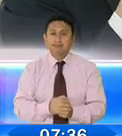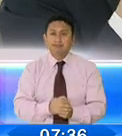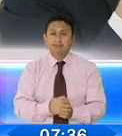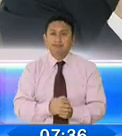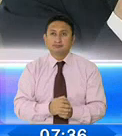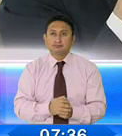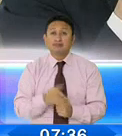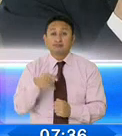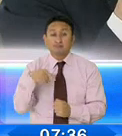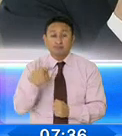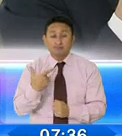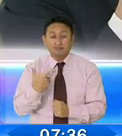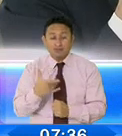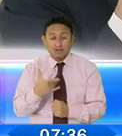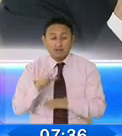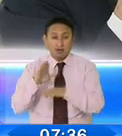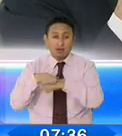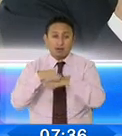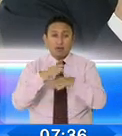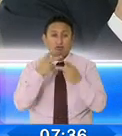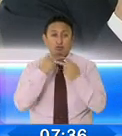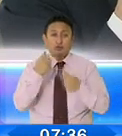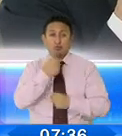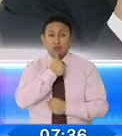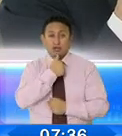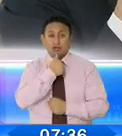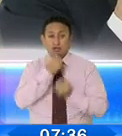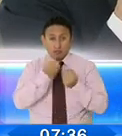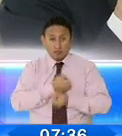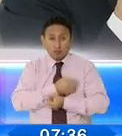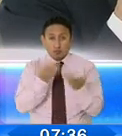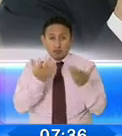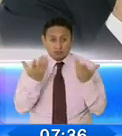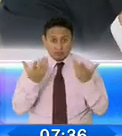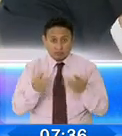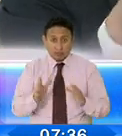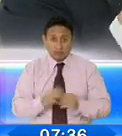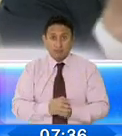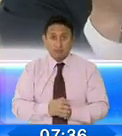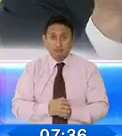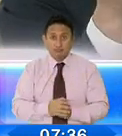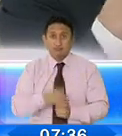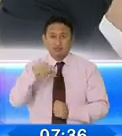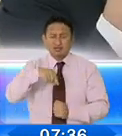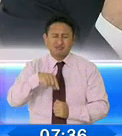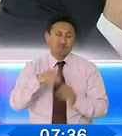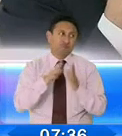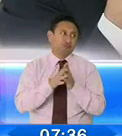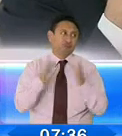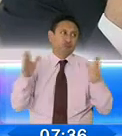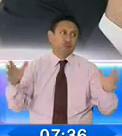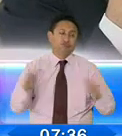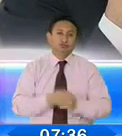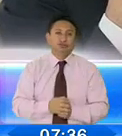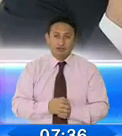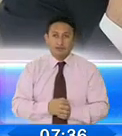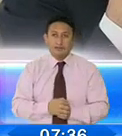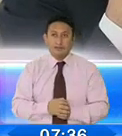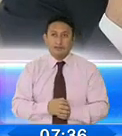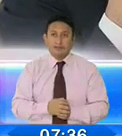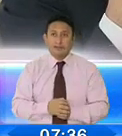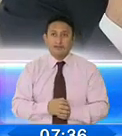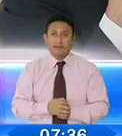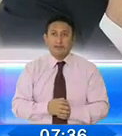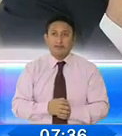de comunicacional, tanto público y privado, ha sido enorme, muy abundante. Ya lo saben. Enorme, enorme. Entonces, ya lo saben.